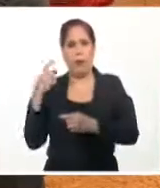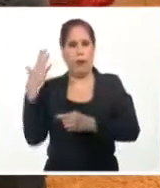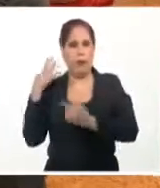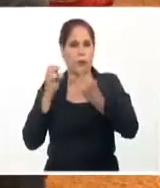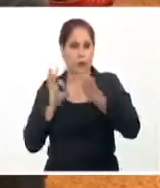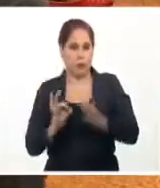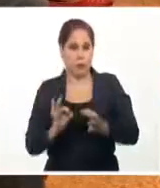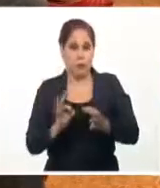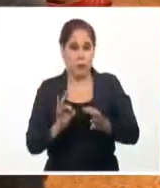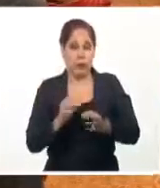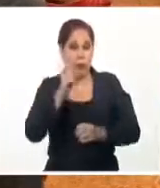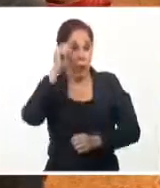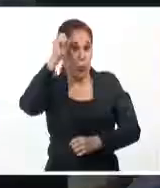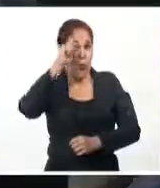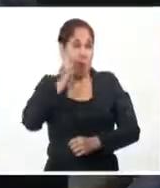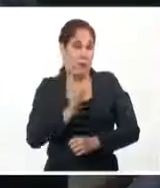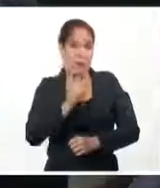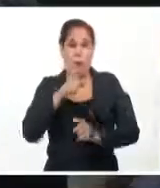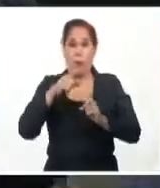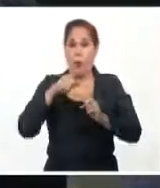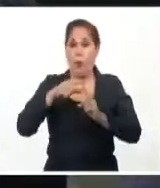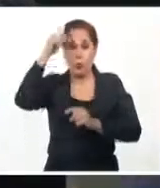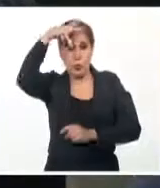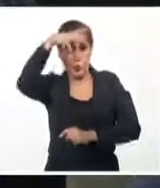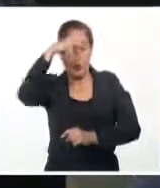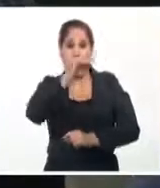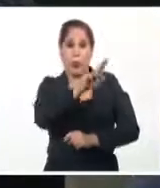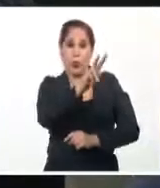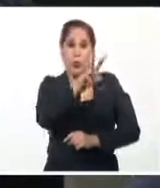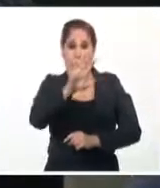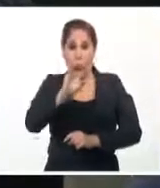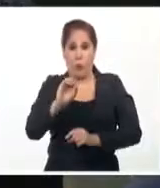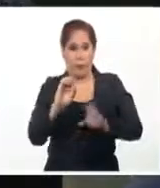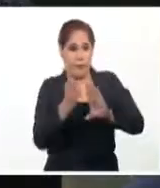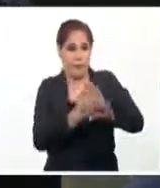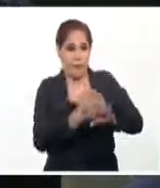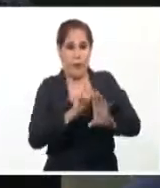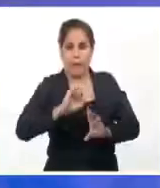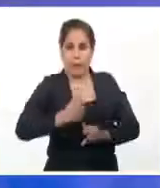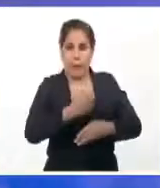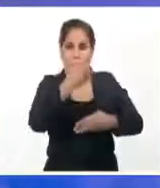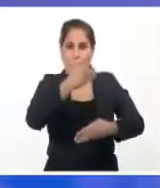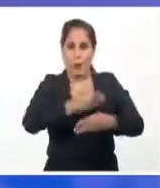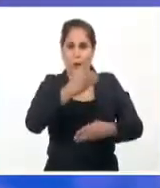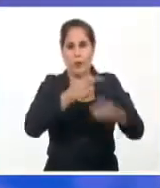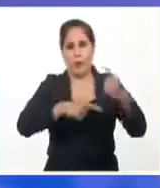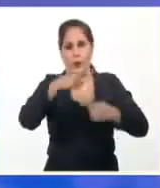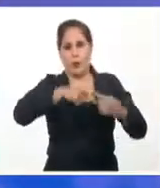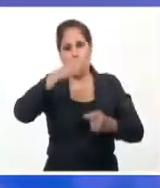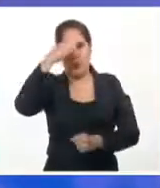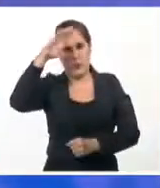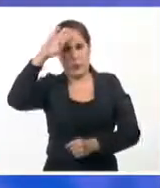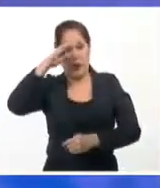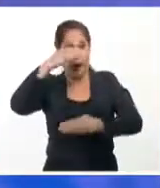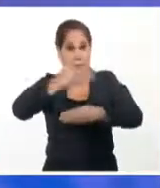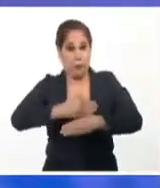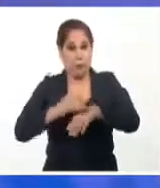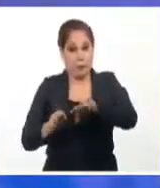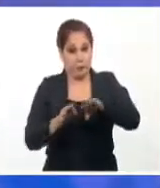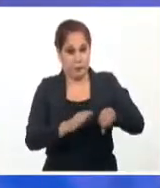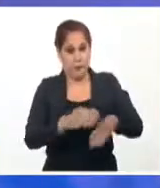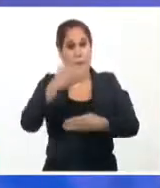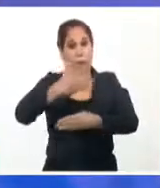que la administración Trump impuso más de 240 sanciones para reforzar el bloqueo. El bloqueo contra Cuba es una